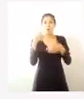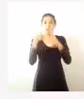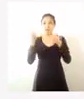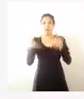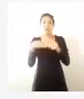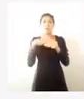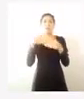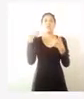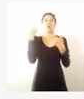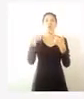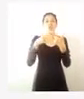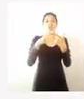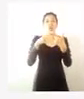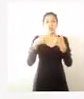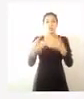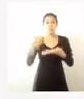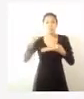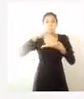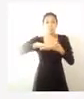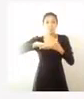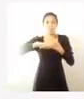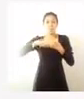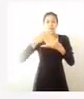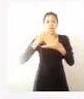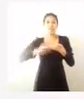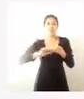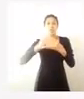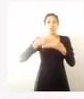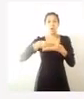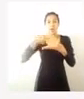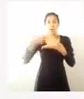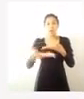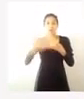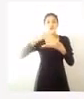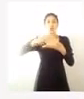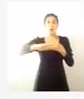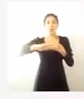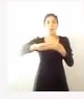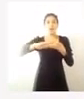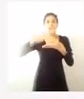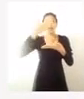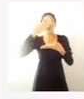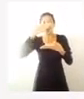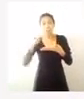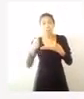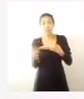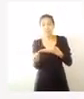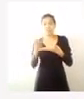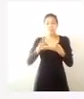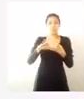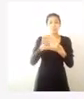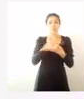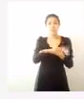sola pieza de tela. Paso 2. Dobla los extremos del rectángulo de la parte más larga hacia el centro. Luego dobla